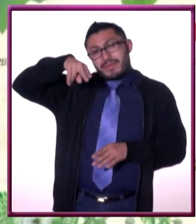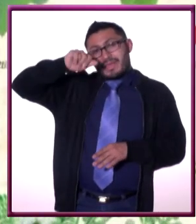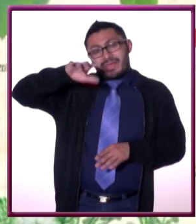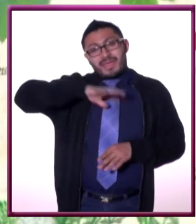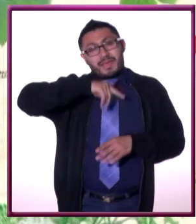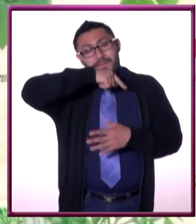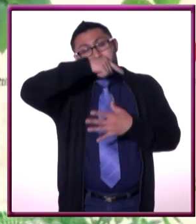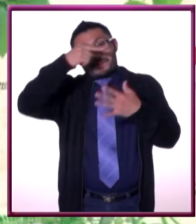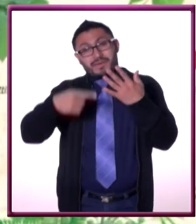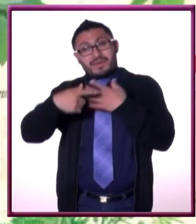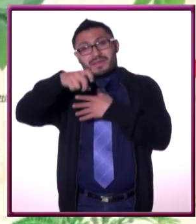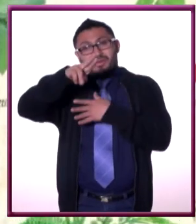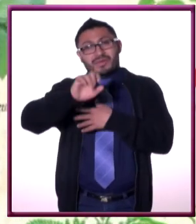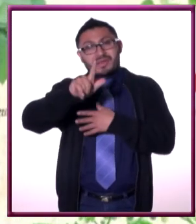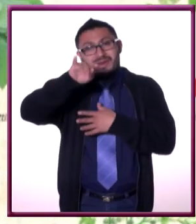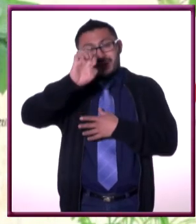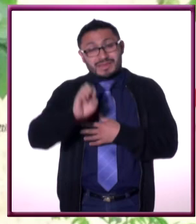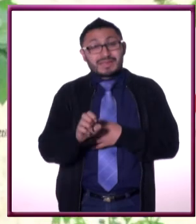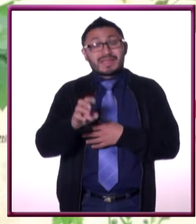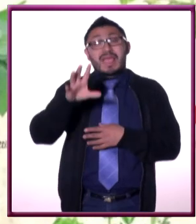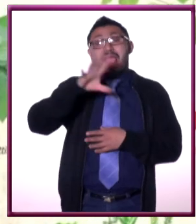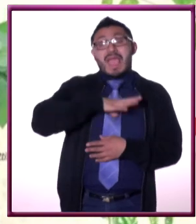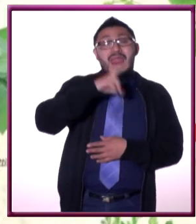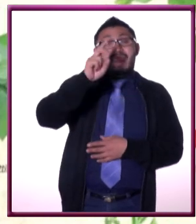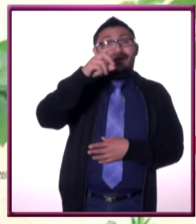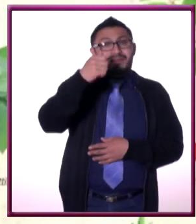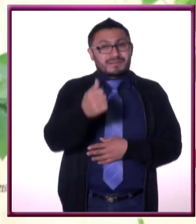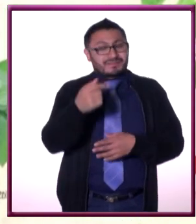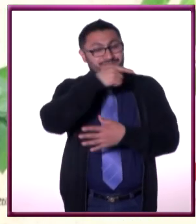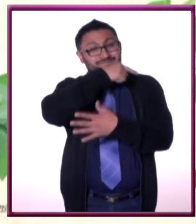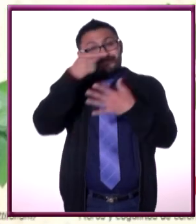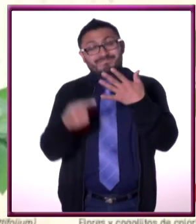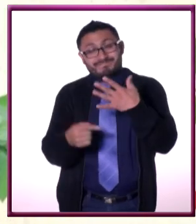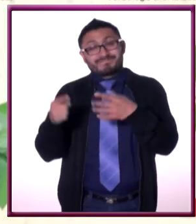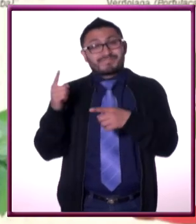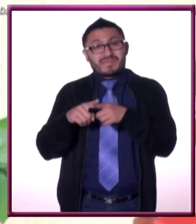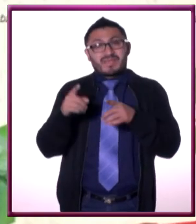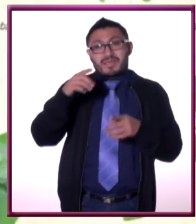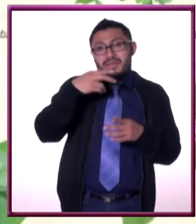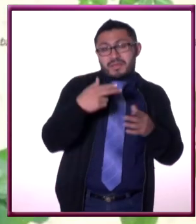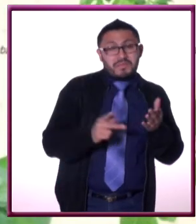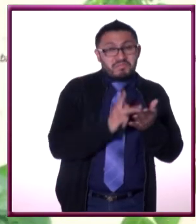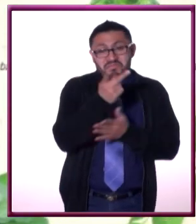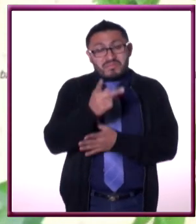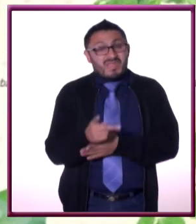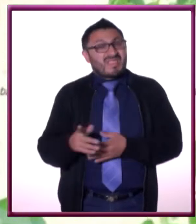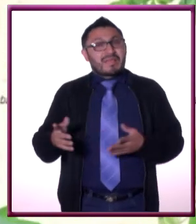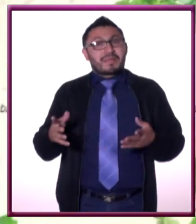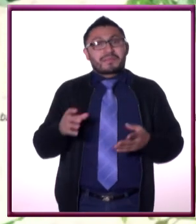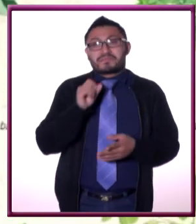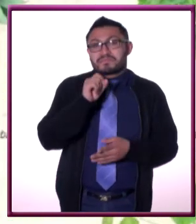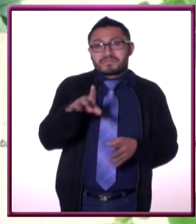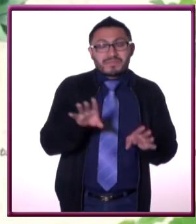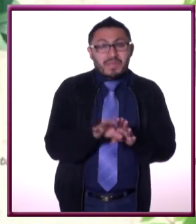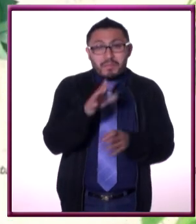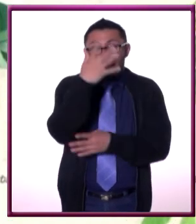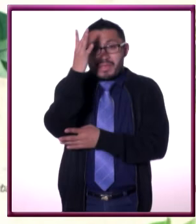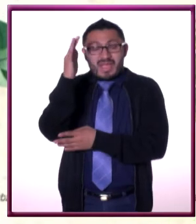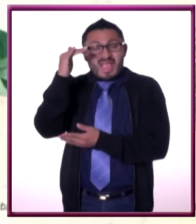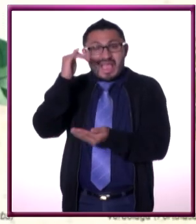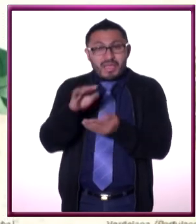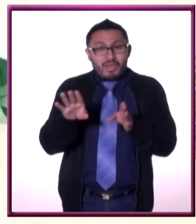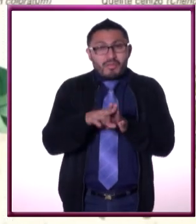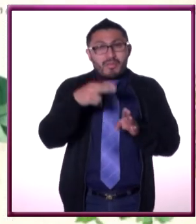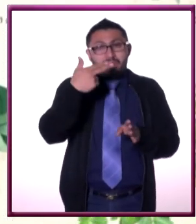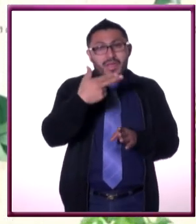vienen varios de los quelites, son 36 quelites distintos, que son desde hierbas, arbustos e incluso algunos árboles, ¿no?